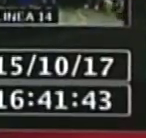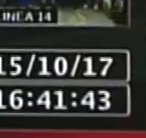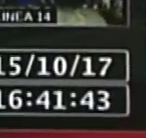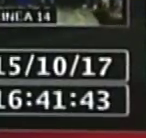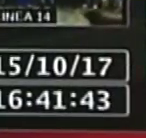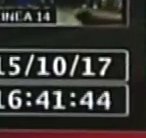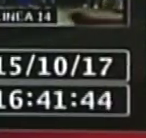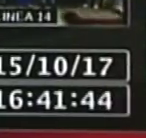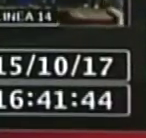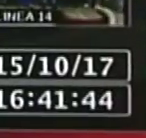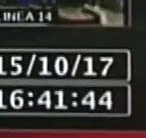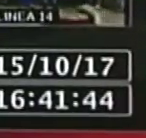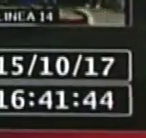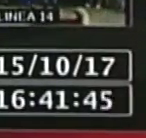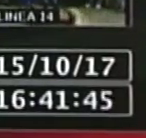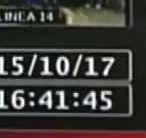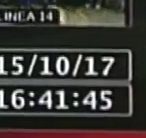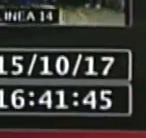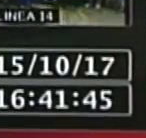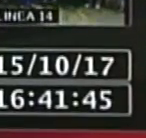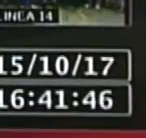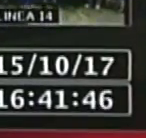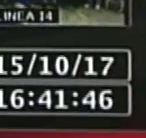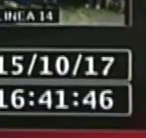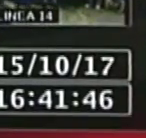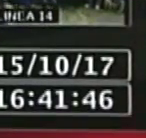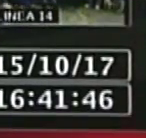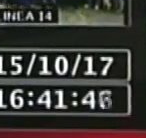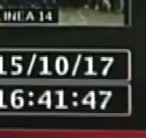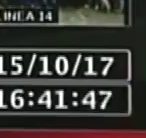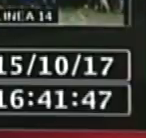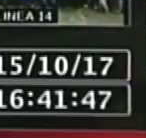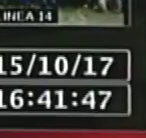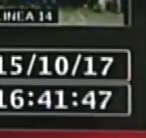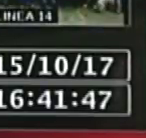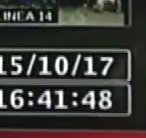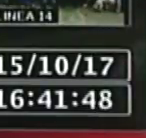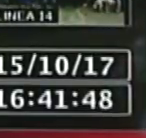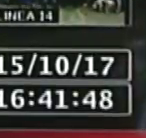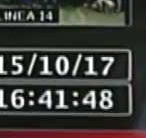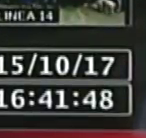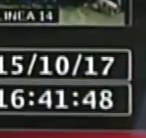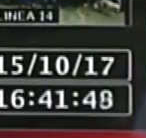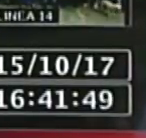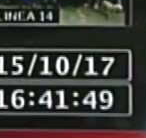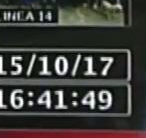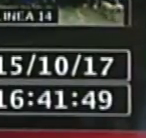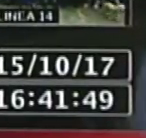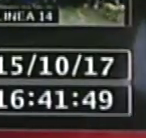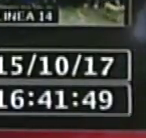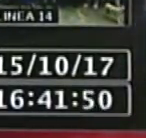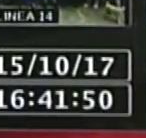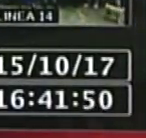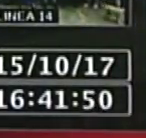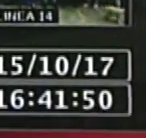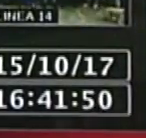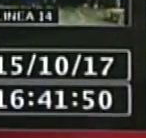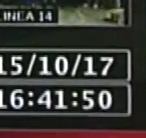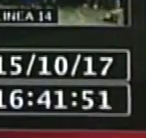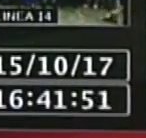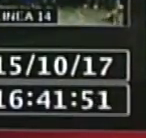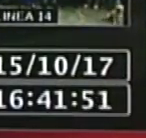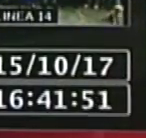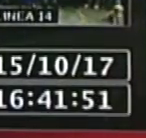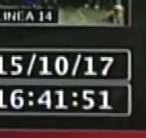gente haciendo su respectiva cola para participar en el proceso electoral.